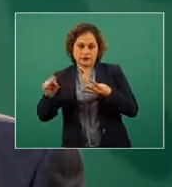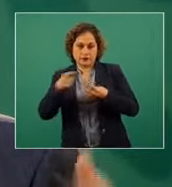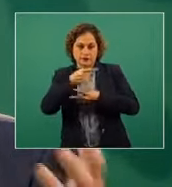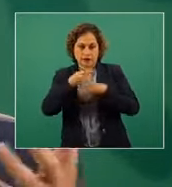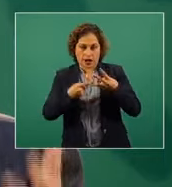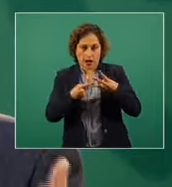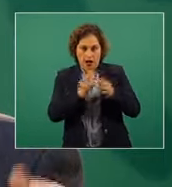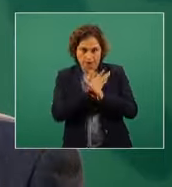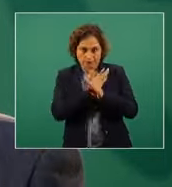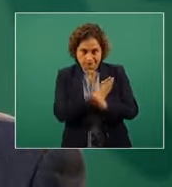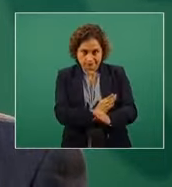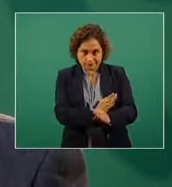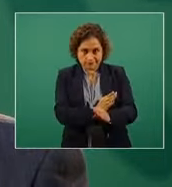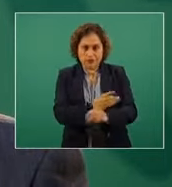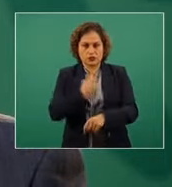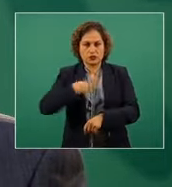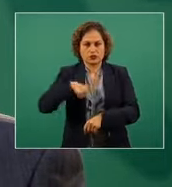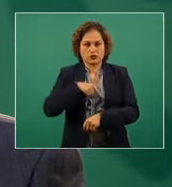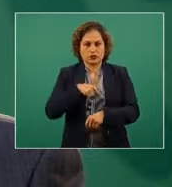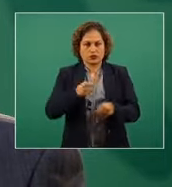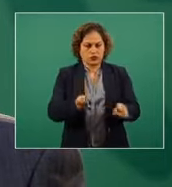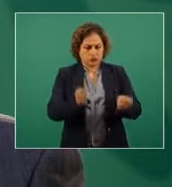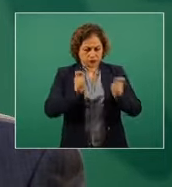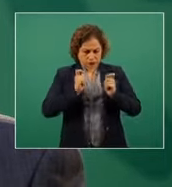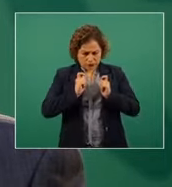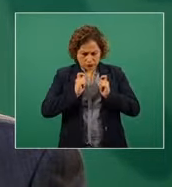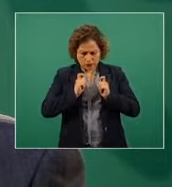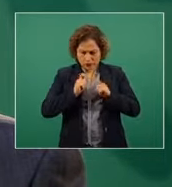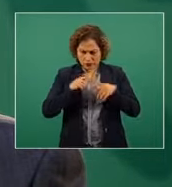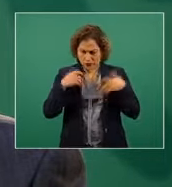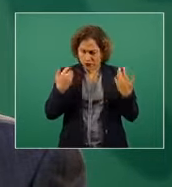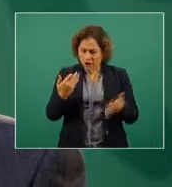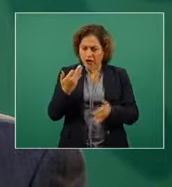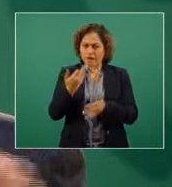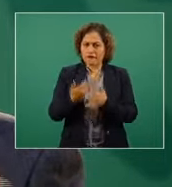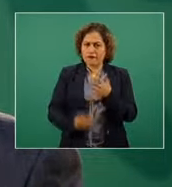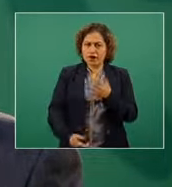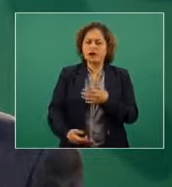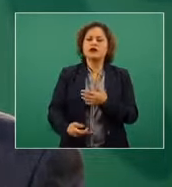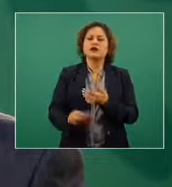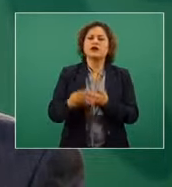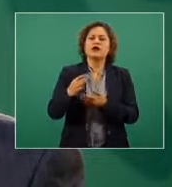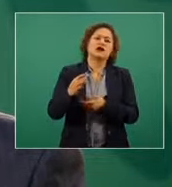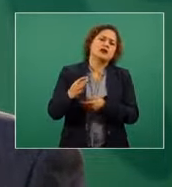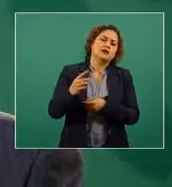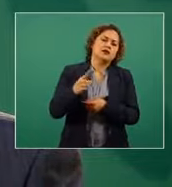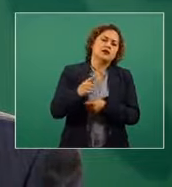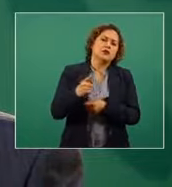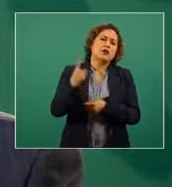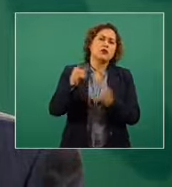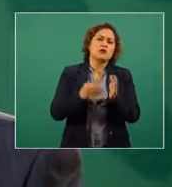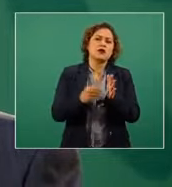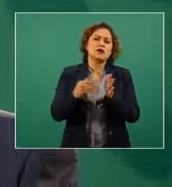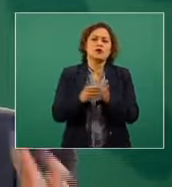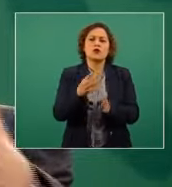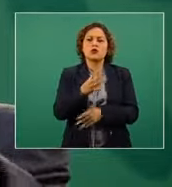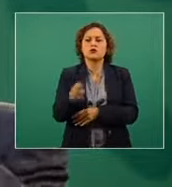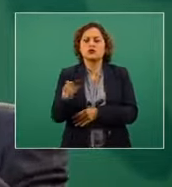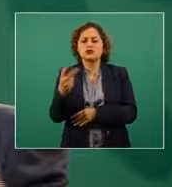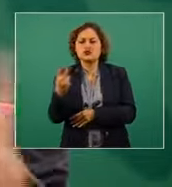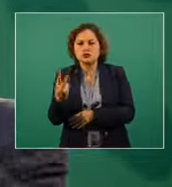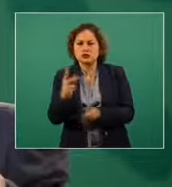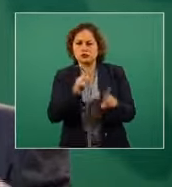que teníamos una deficiencia de más de 1,400,000 dosis de estas 2 vacunas en forma combinada,